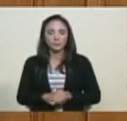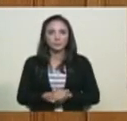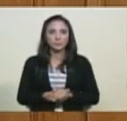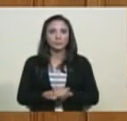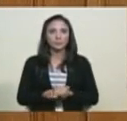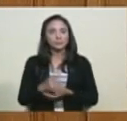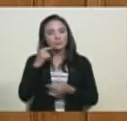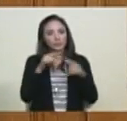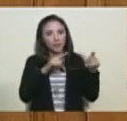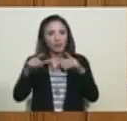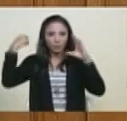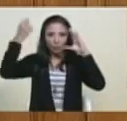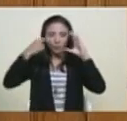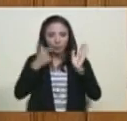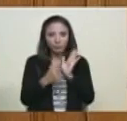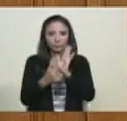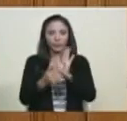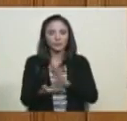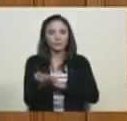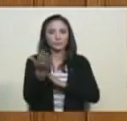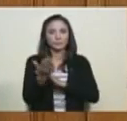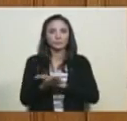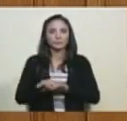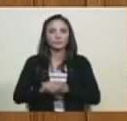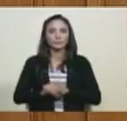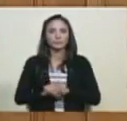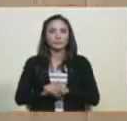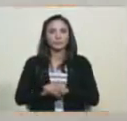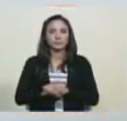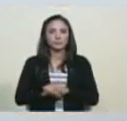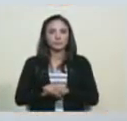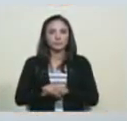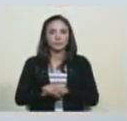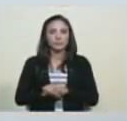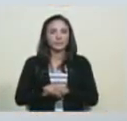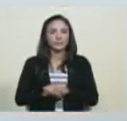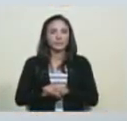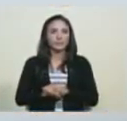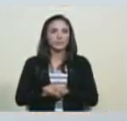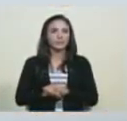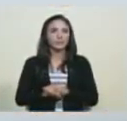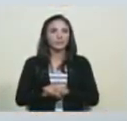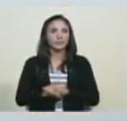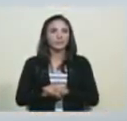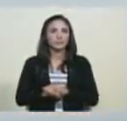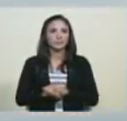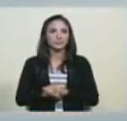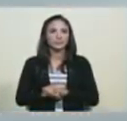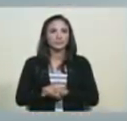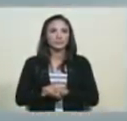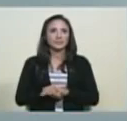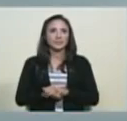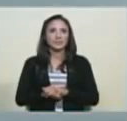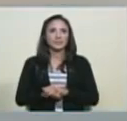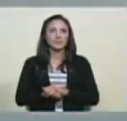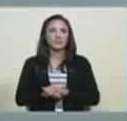Venezuela. ¿Estamos listos? Adelante, video.